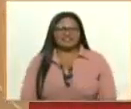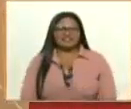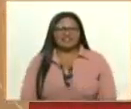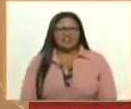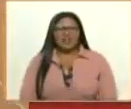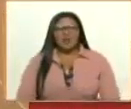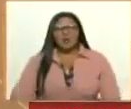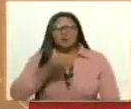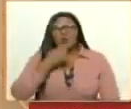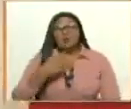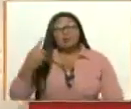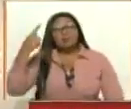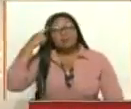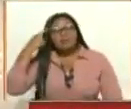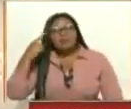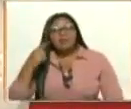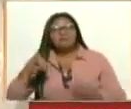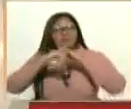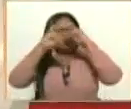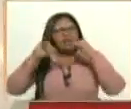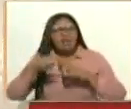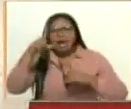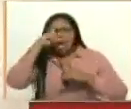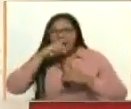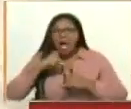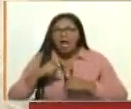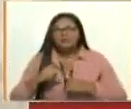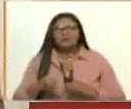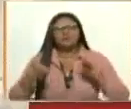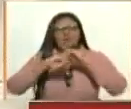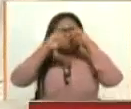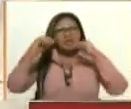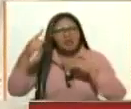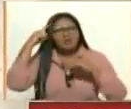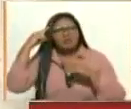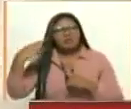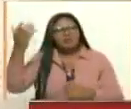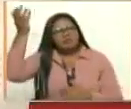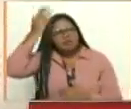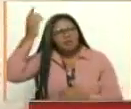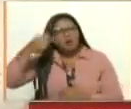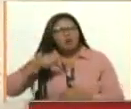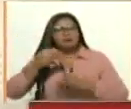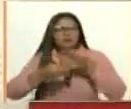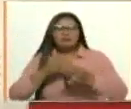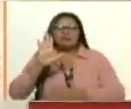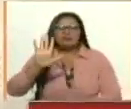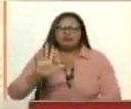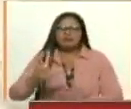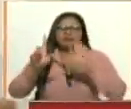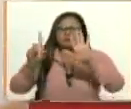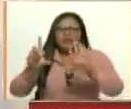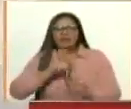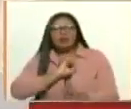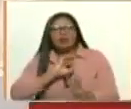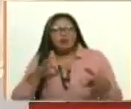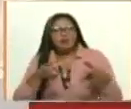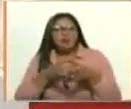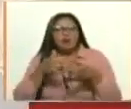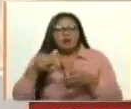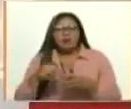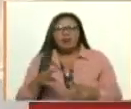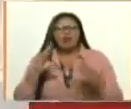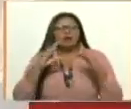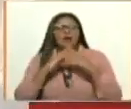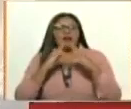Buenos días, feliz año, feliz Día de Reyes, Venezuela. Hoy 6 de enero estamos reunidos acá en la Casona